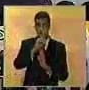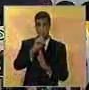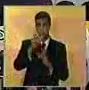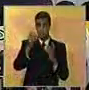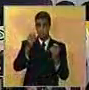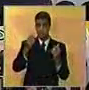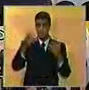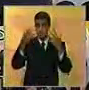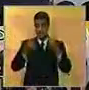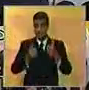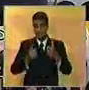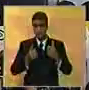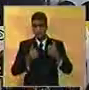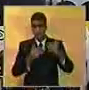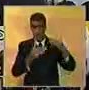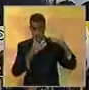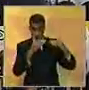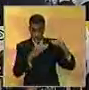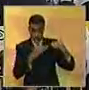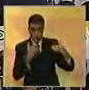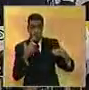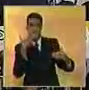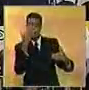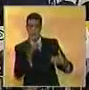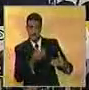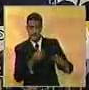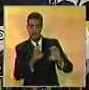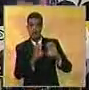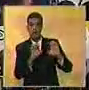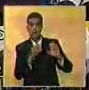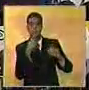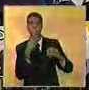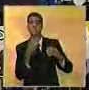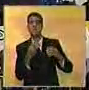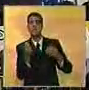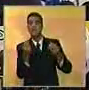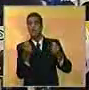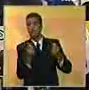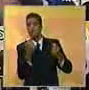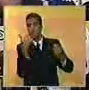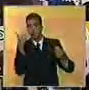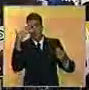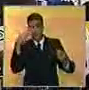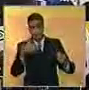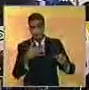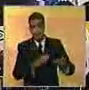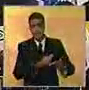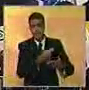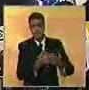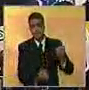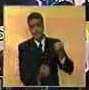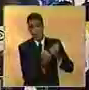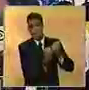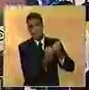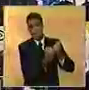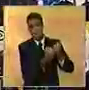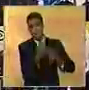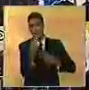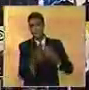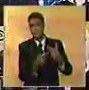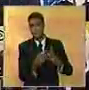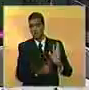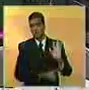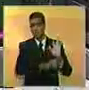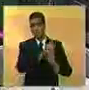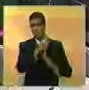deben estar acordes con la realidad económica. Para que sirvan esos incrementos es para estimular la producción, para mejorar los